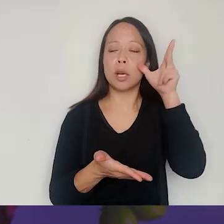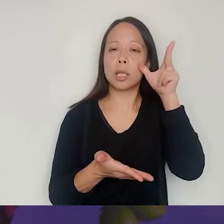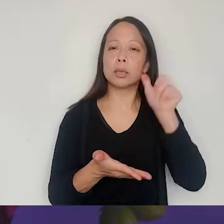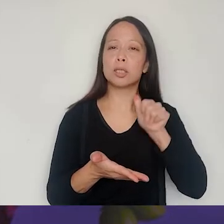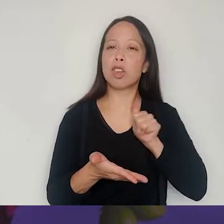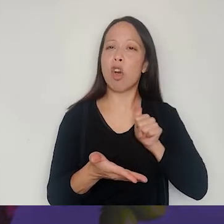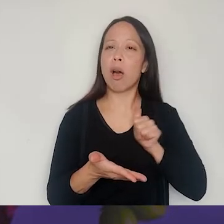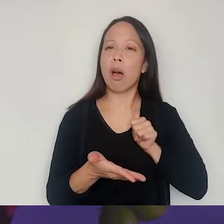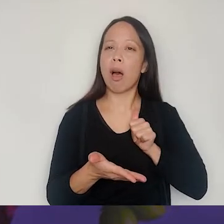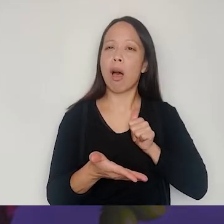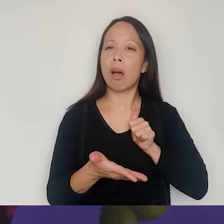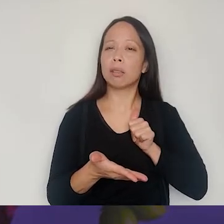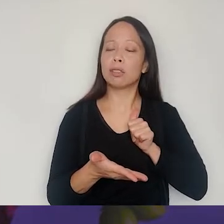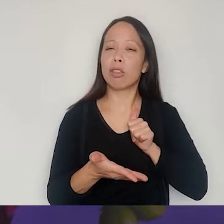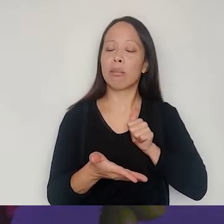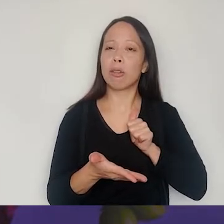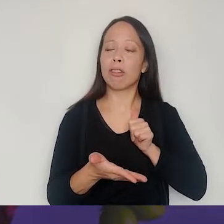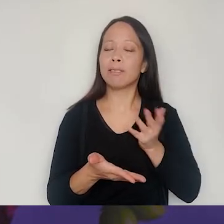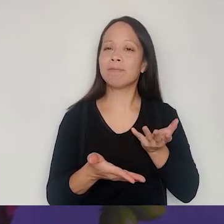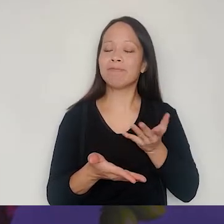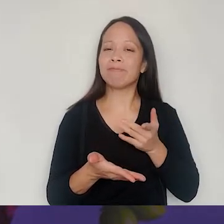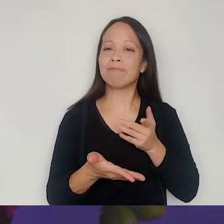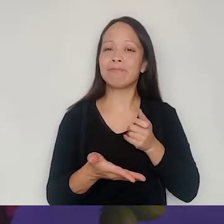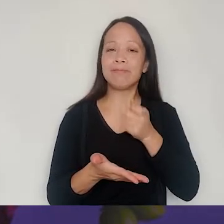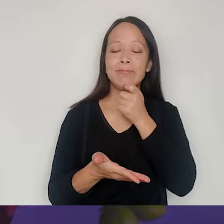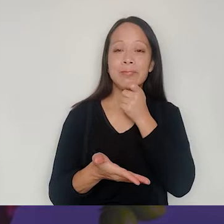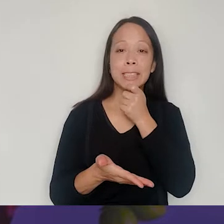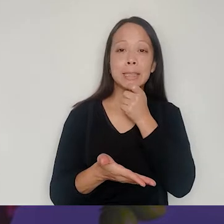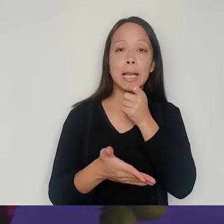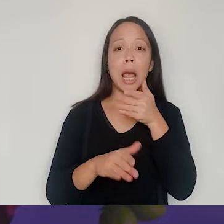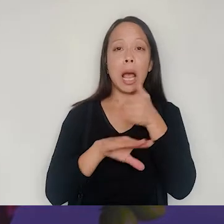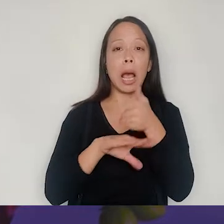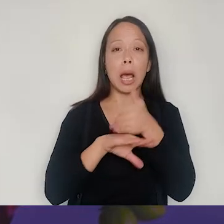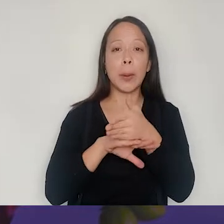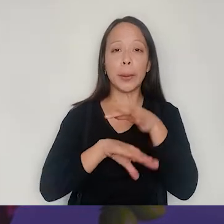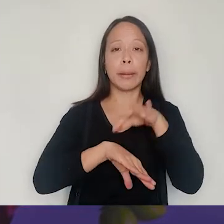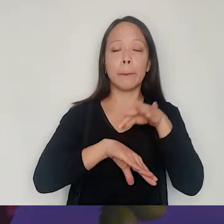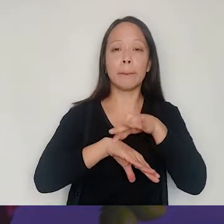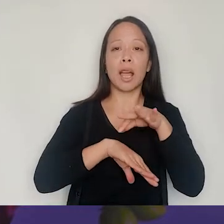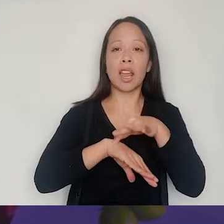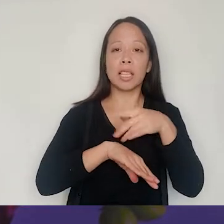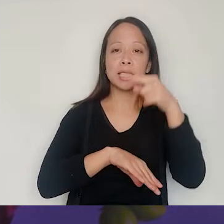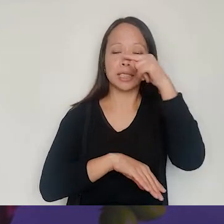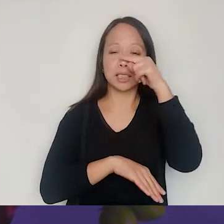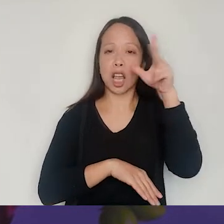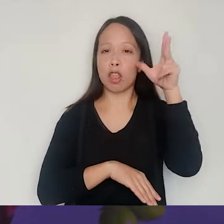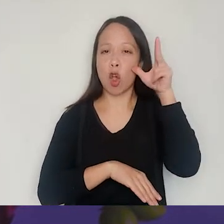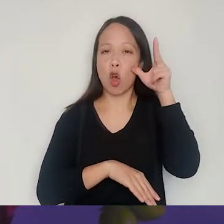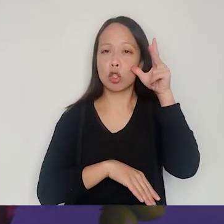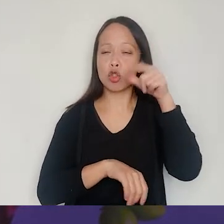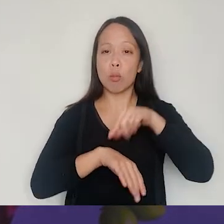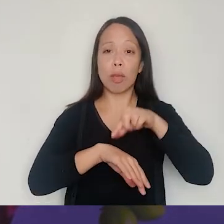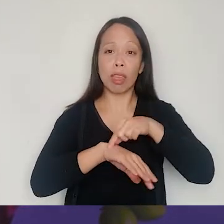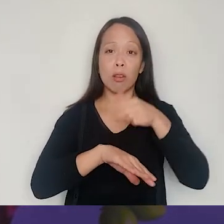4,8 años para obtener el diagnóstico, y los pacientes visitan a un promedio de entre 7 y 8 médicos para obtener este